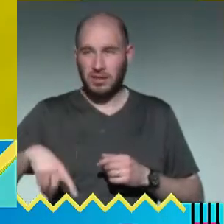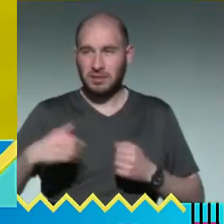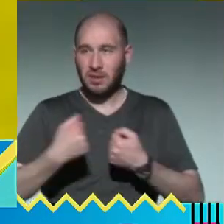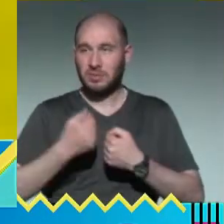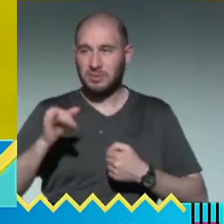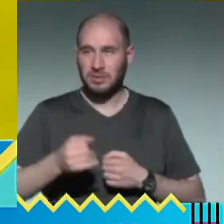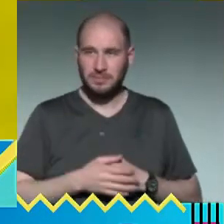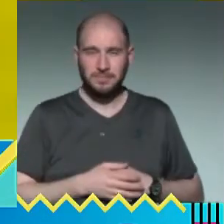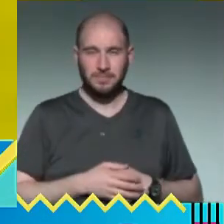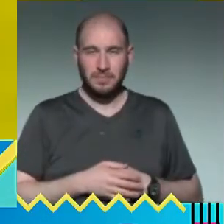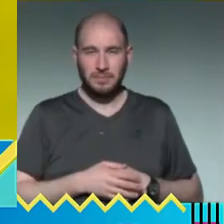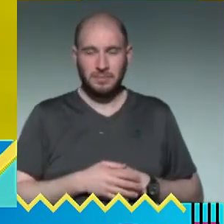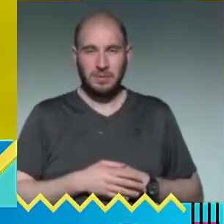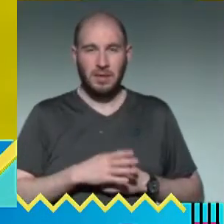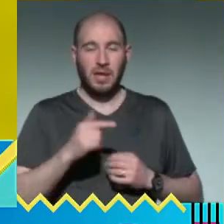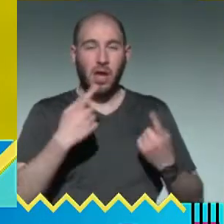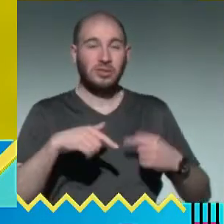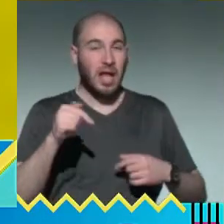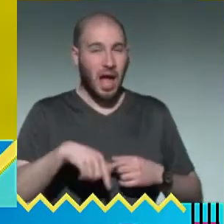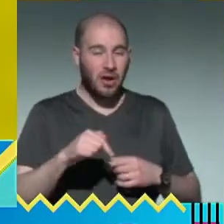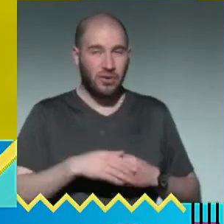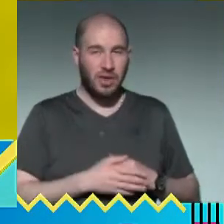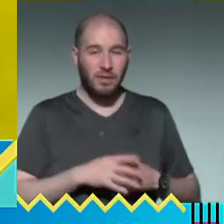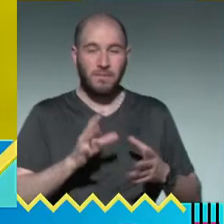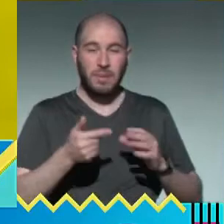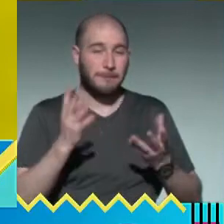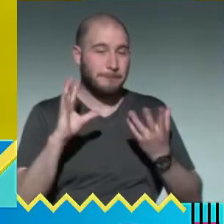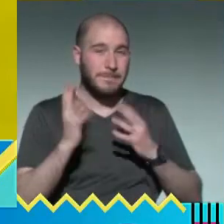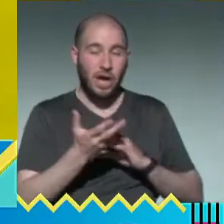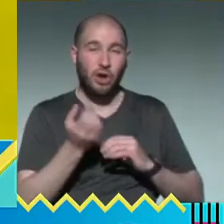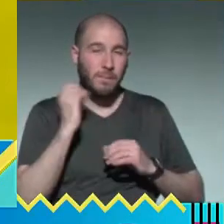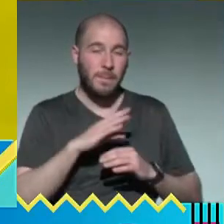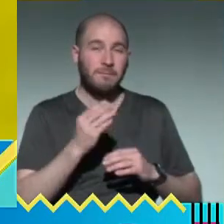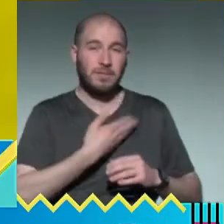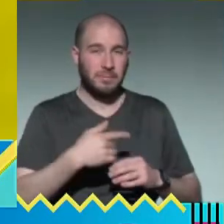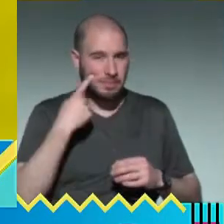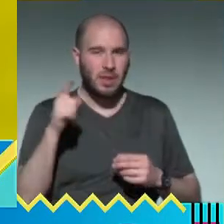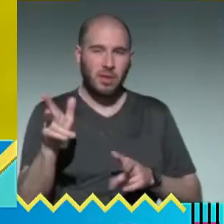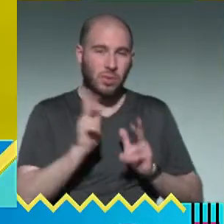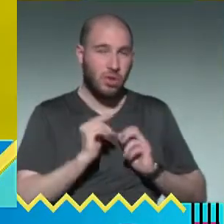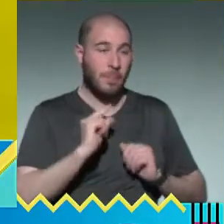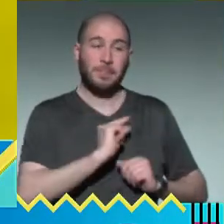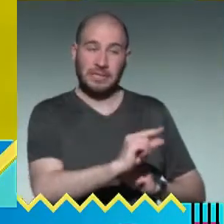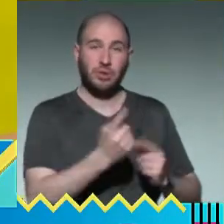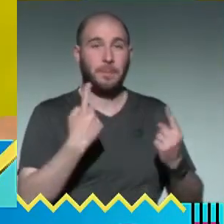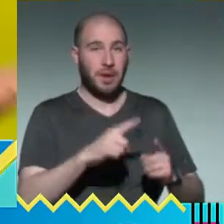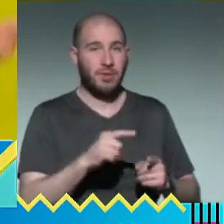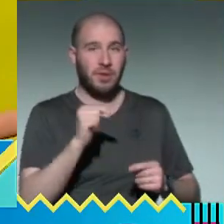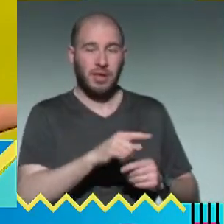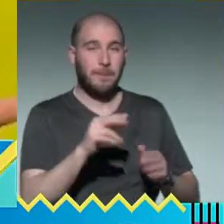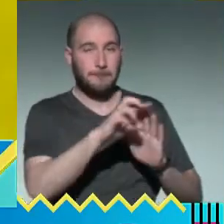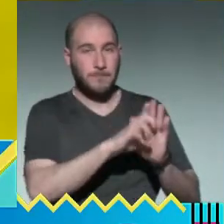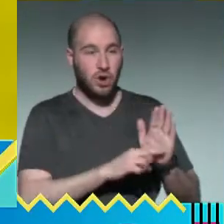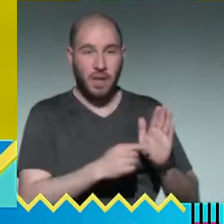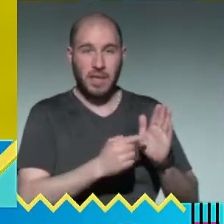coincido. Dado a la situación actual, la mejor alternativa era el fondo. Ahora, el fondo, ¿qué te dice? Yo te presto, pero obviamente tiene que ser un